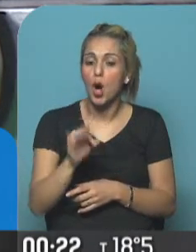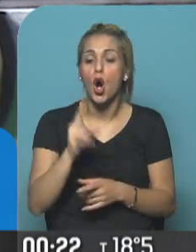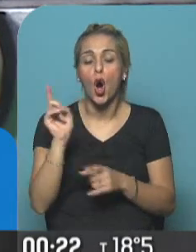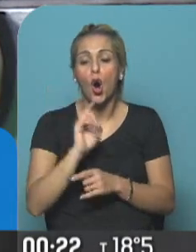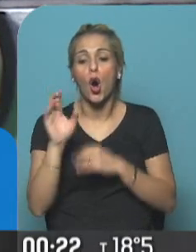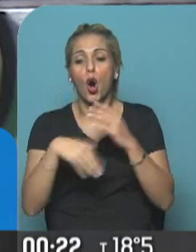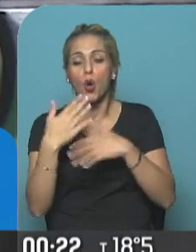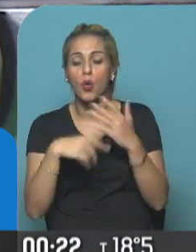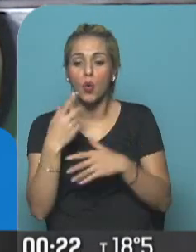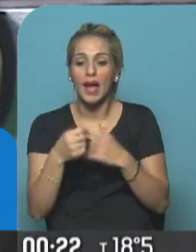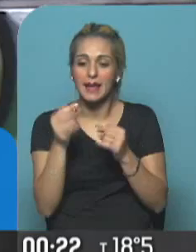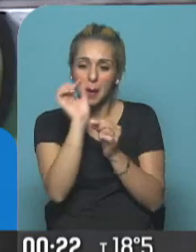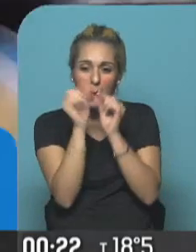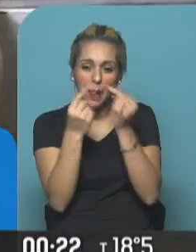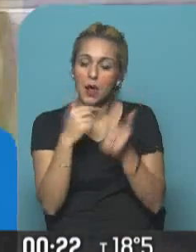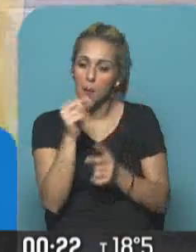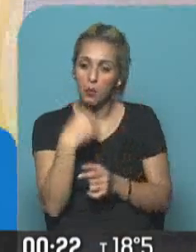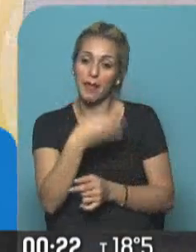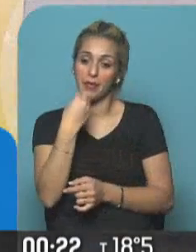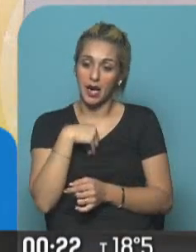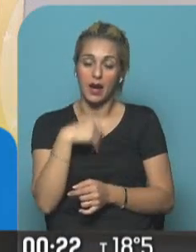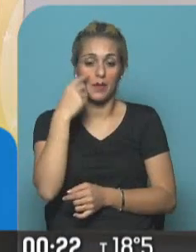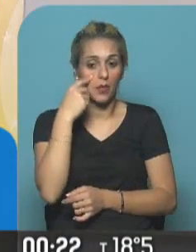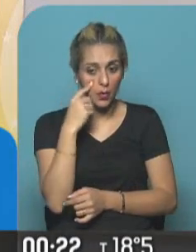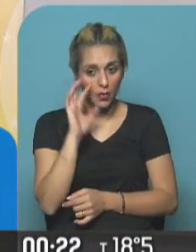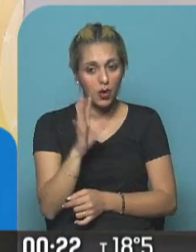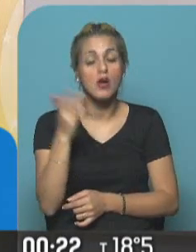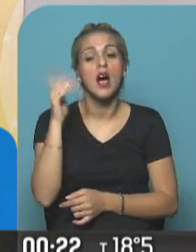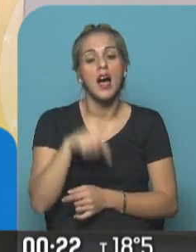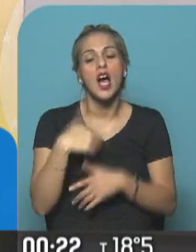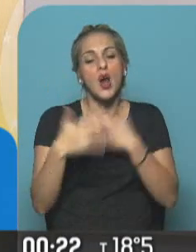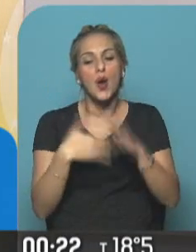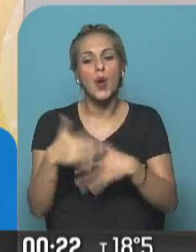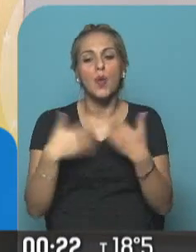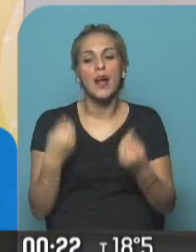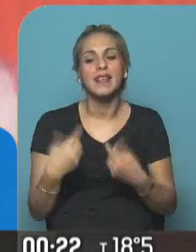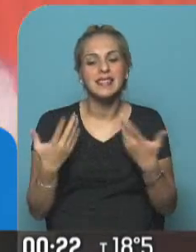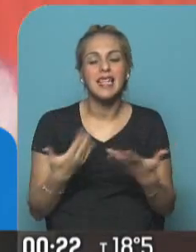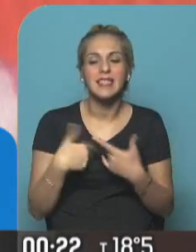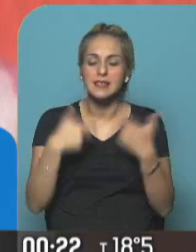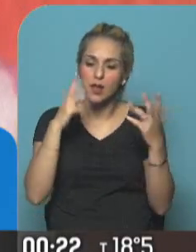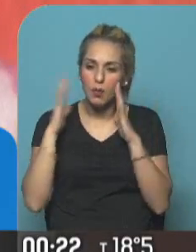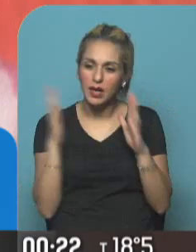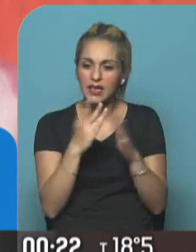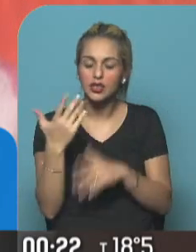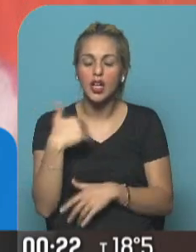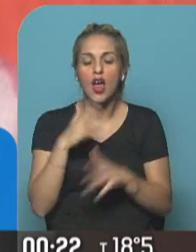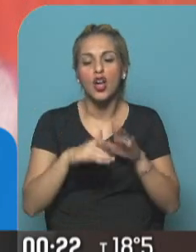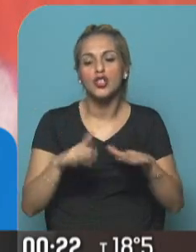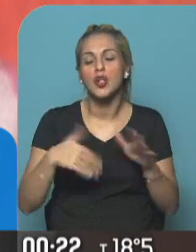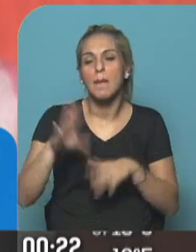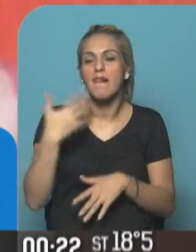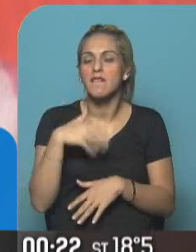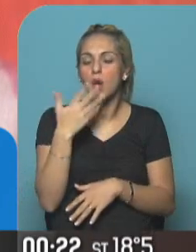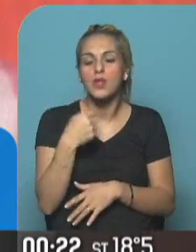desprender y pueden ingresar al organismo del niño. Hoy, los juguetes, ¿a qué segmento va respecto de los chicos? Es decir, cuando uno compra